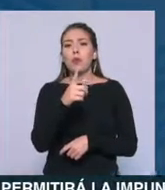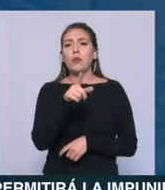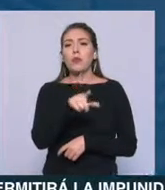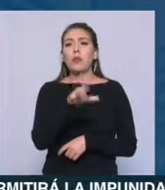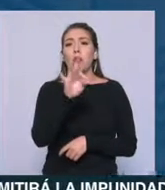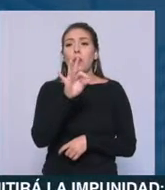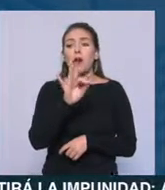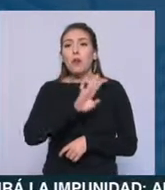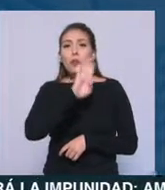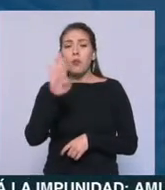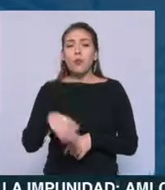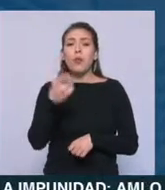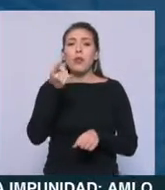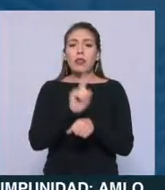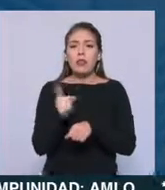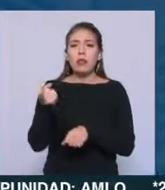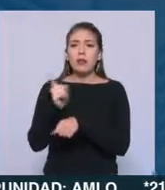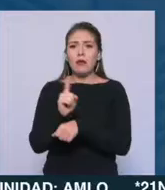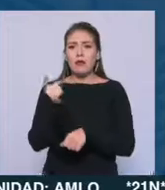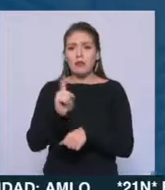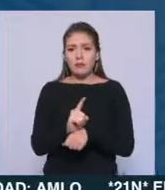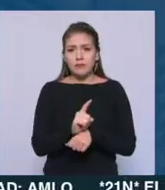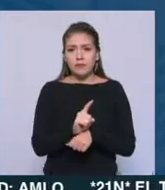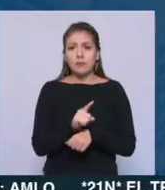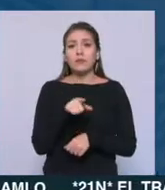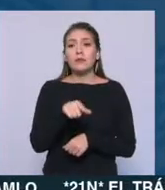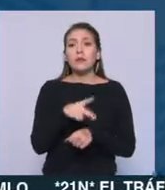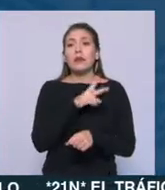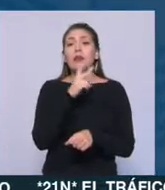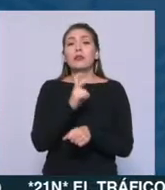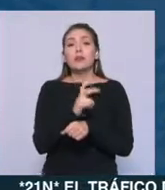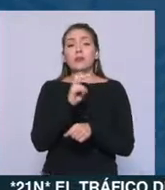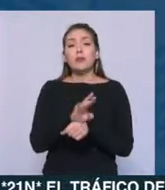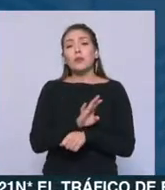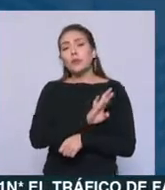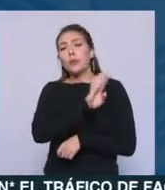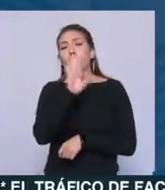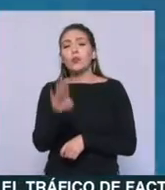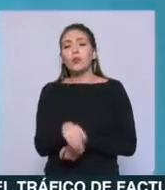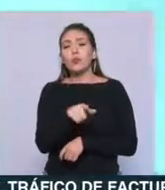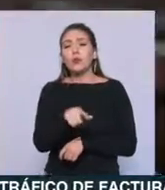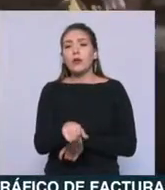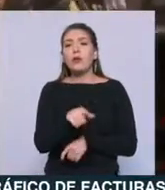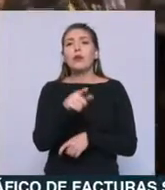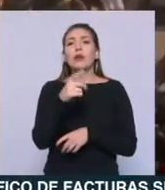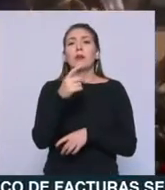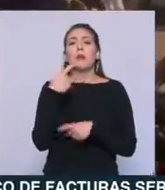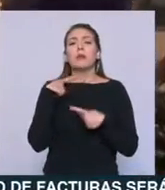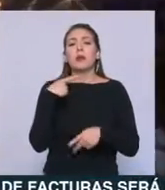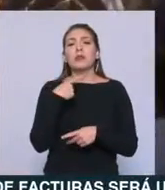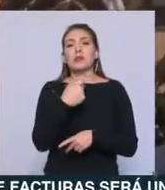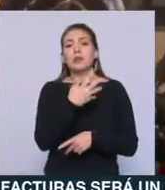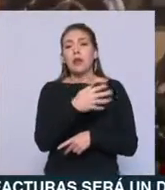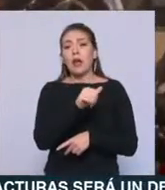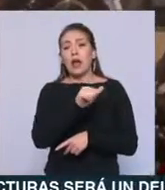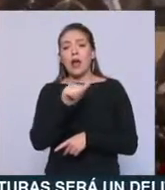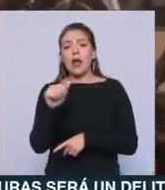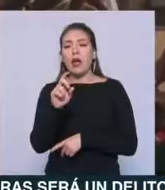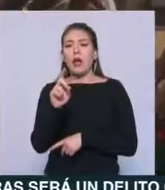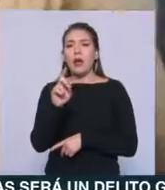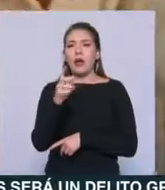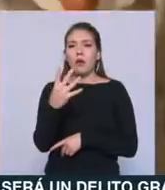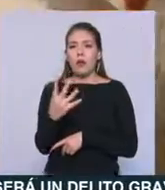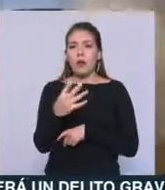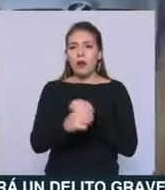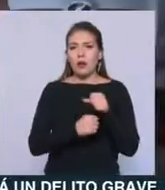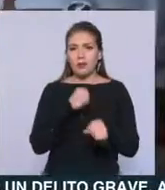los accidentes vehiculares son la segunda causa de muerte en personas de 5 a 34 años. La Organización Mundial de la Salud señala